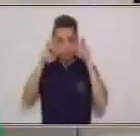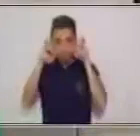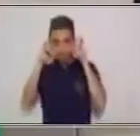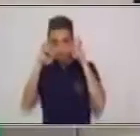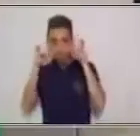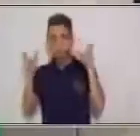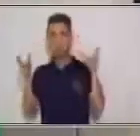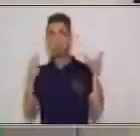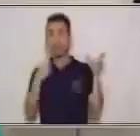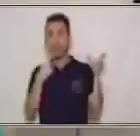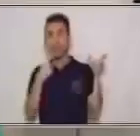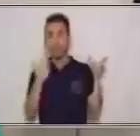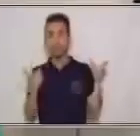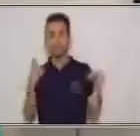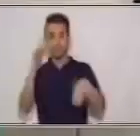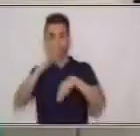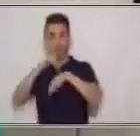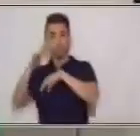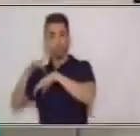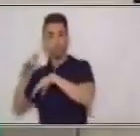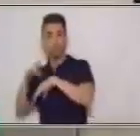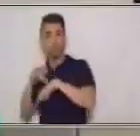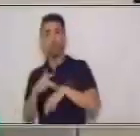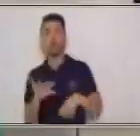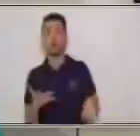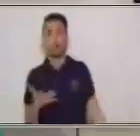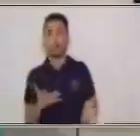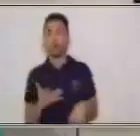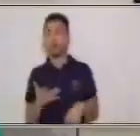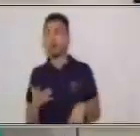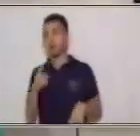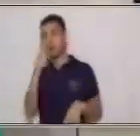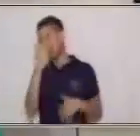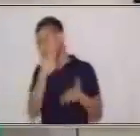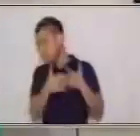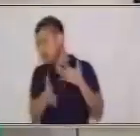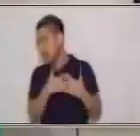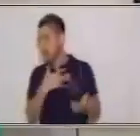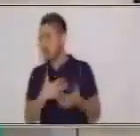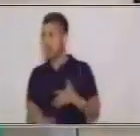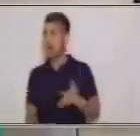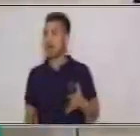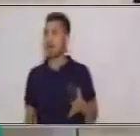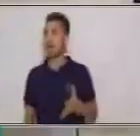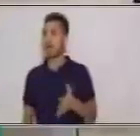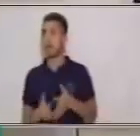el sentido del gusto, del tacto, ¿sí? Entonces cualquier